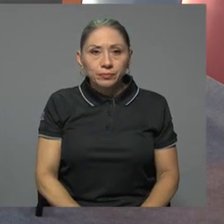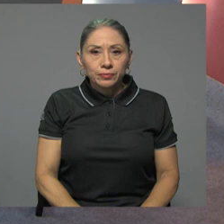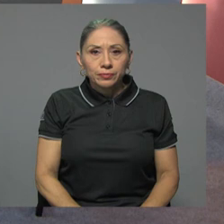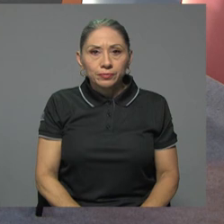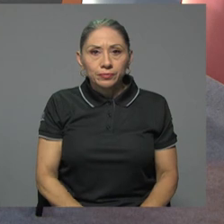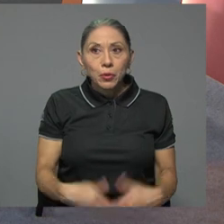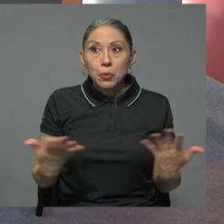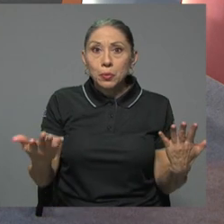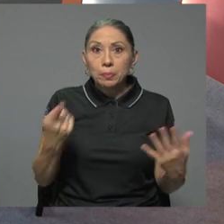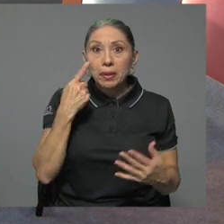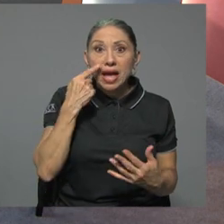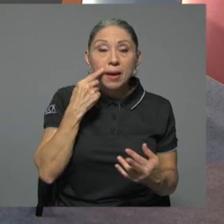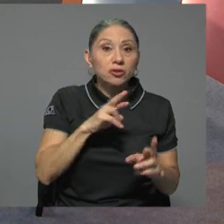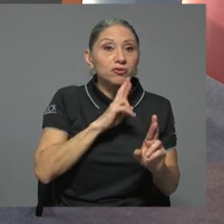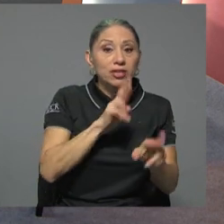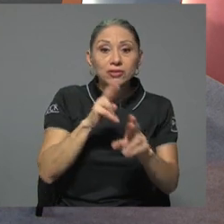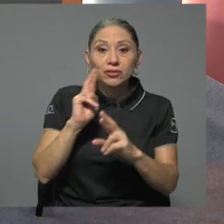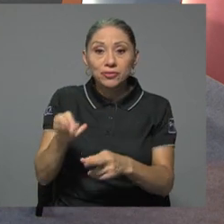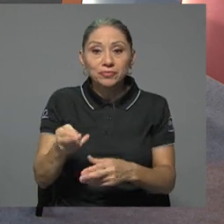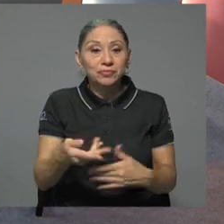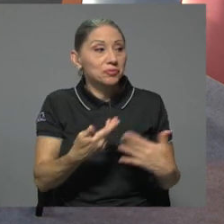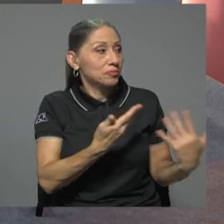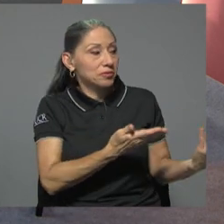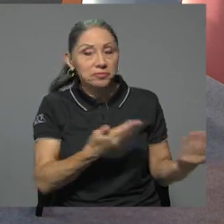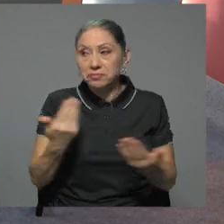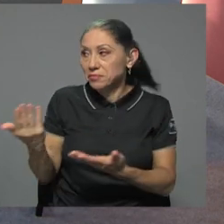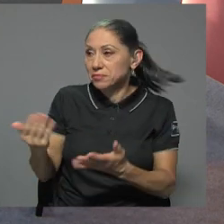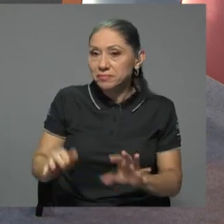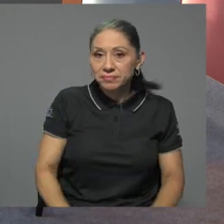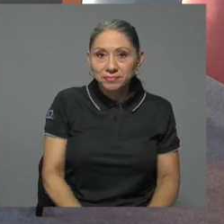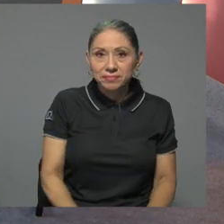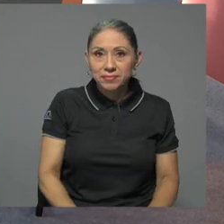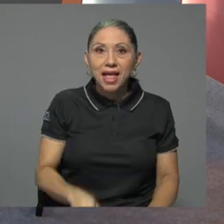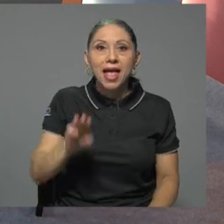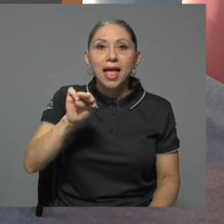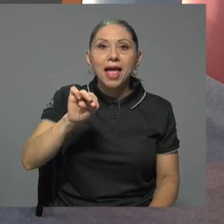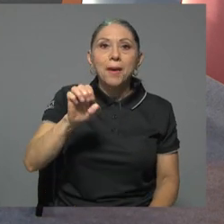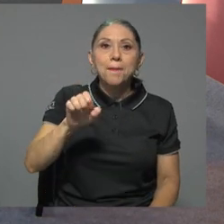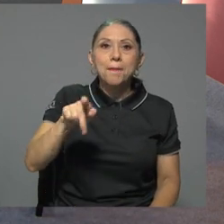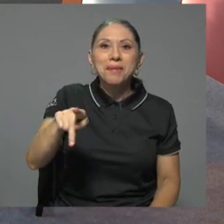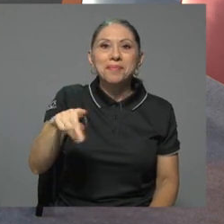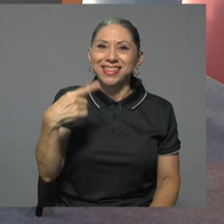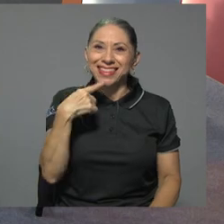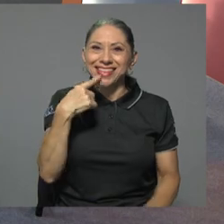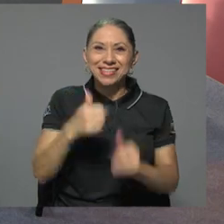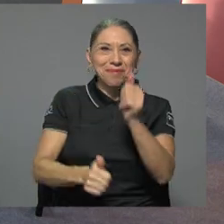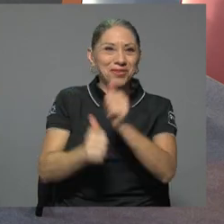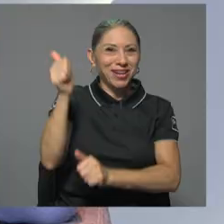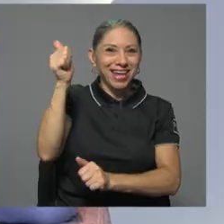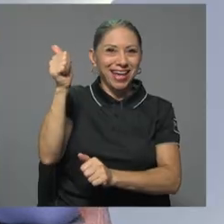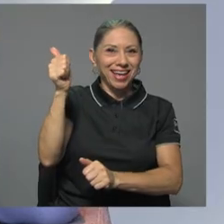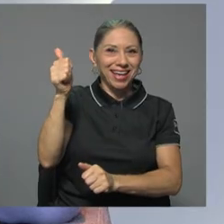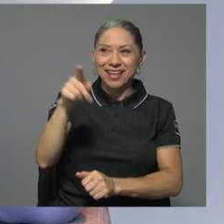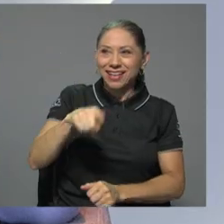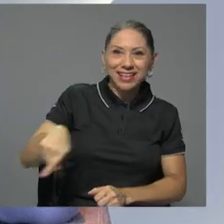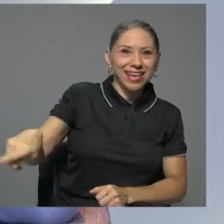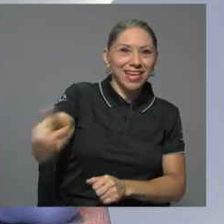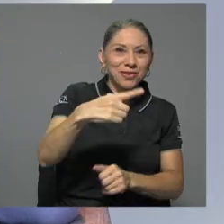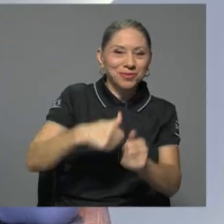direcciones doña pilar y reacciones también merece él me dice la mayoría contener mayoría